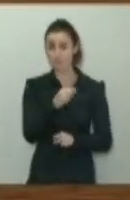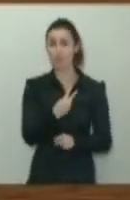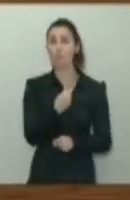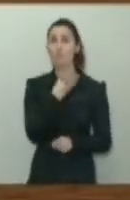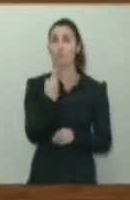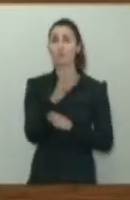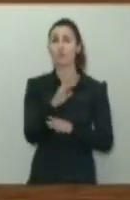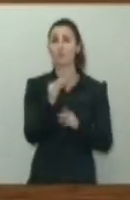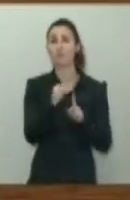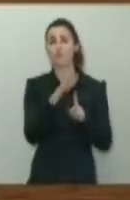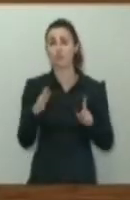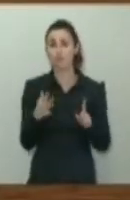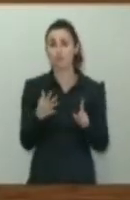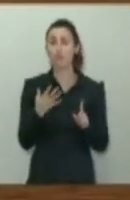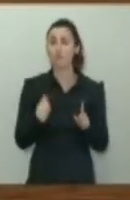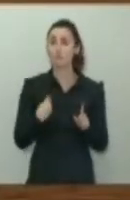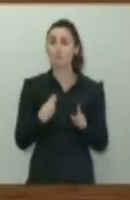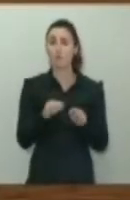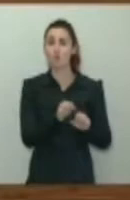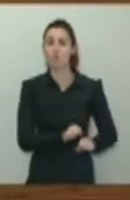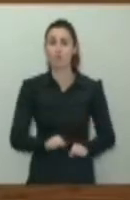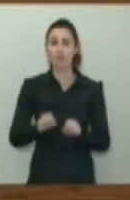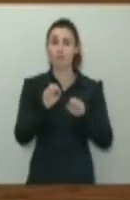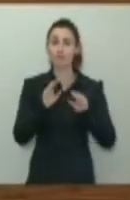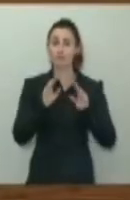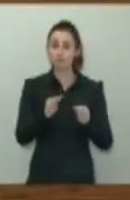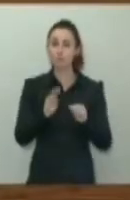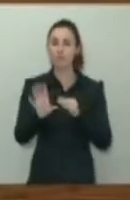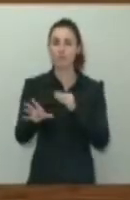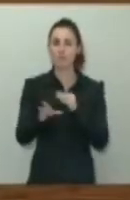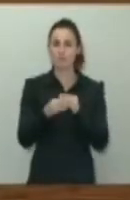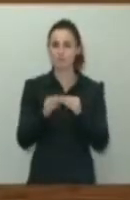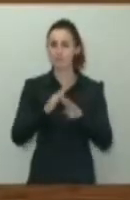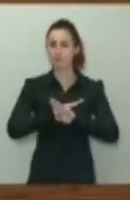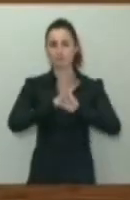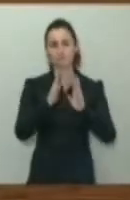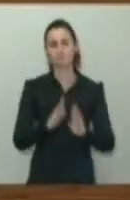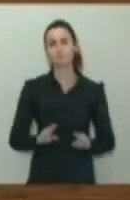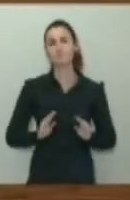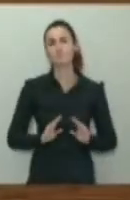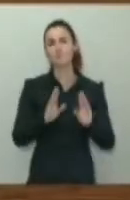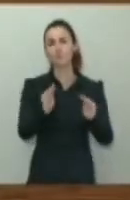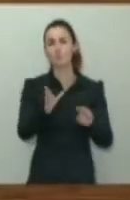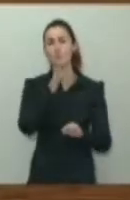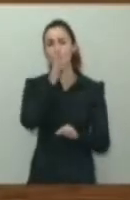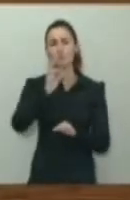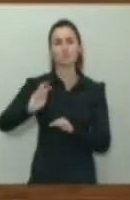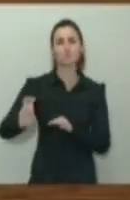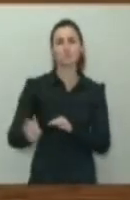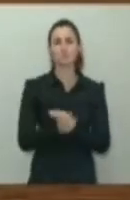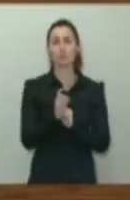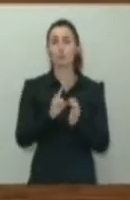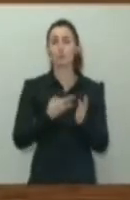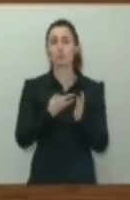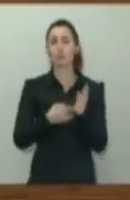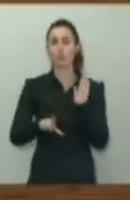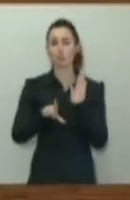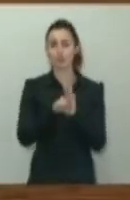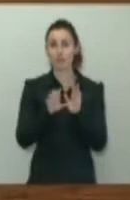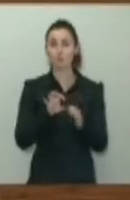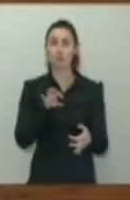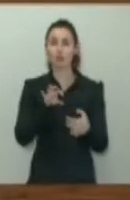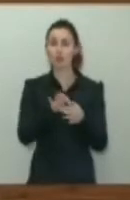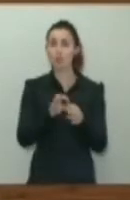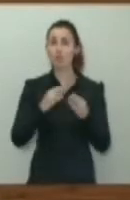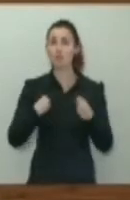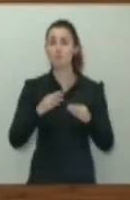Foro Asturias en su defensa de la enmienda. A fin de cuentas, la propia exposición de motivos del proyecto de ley indica que el impuesto sobre afecciones ambientales